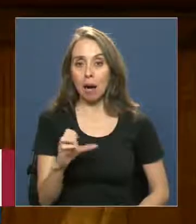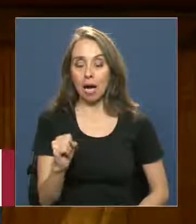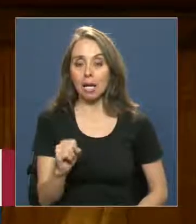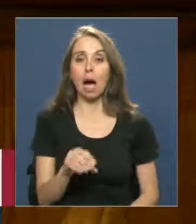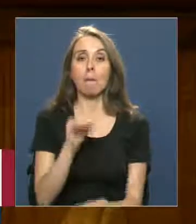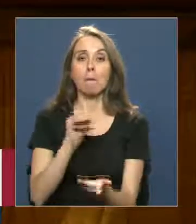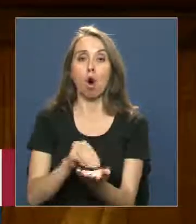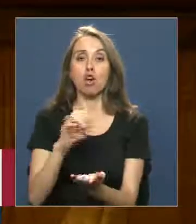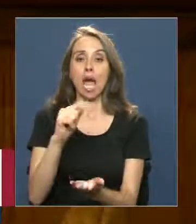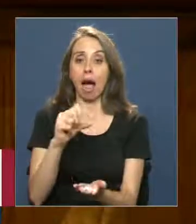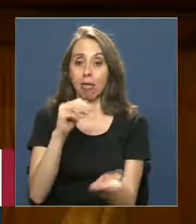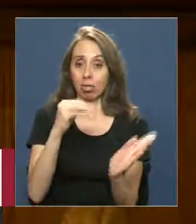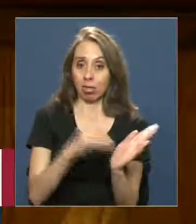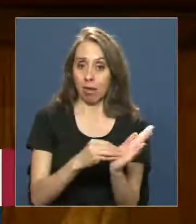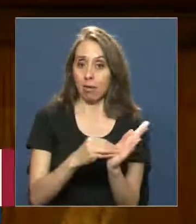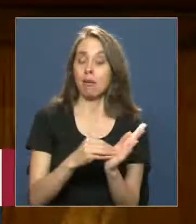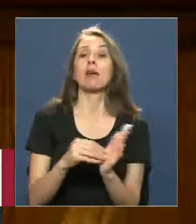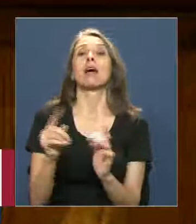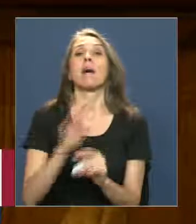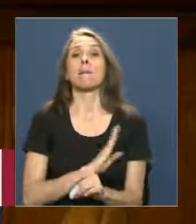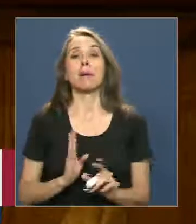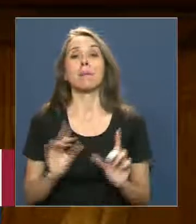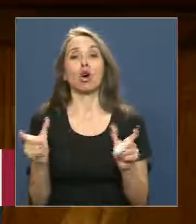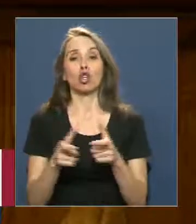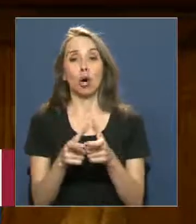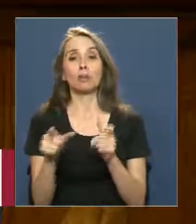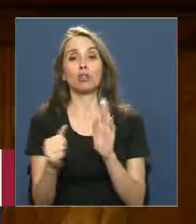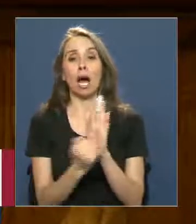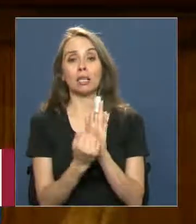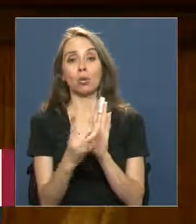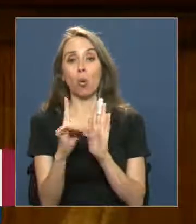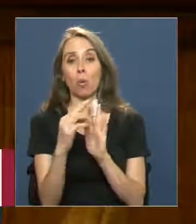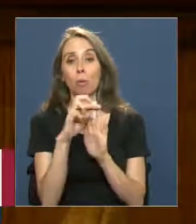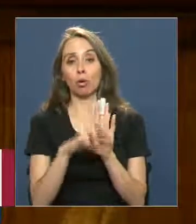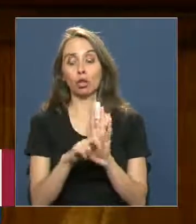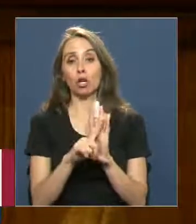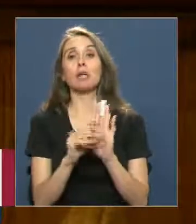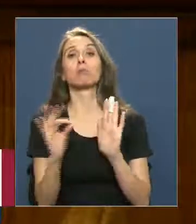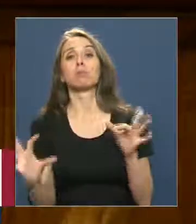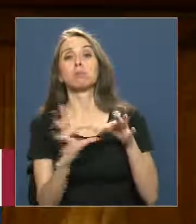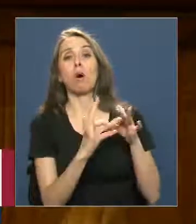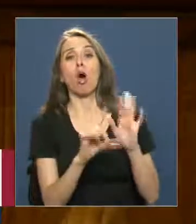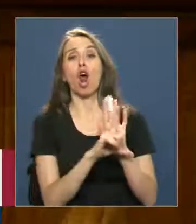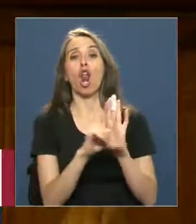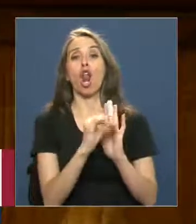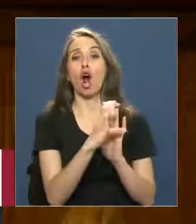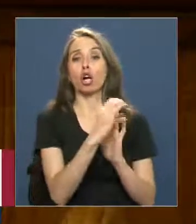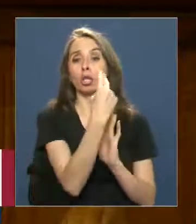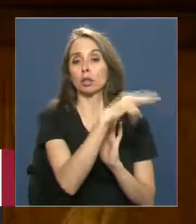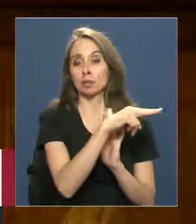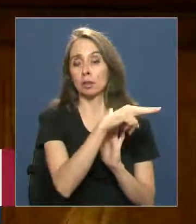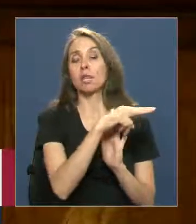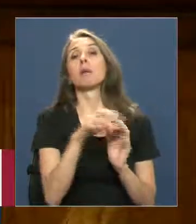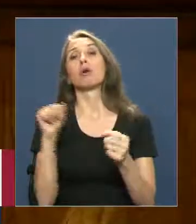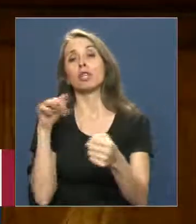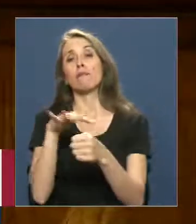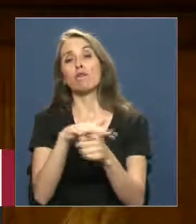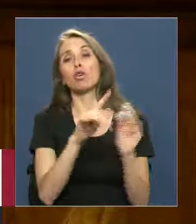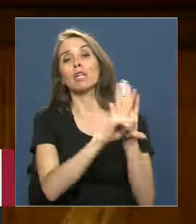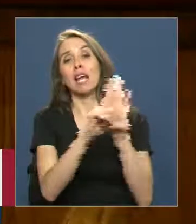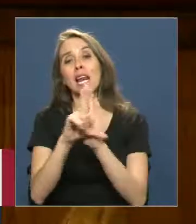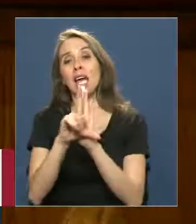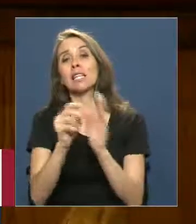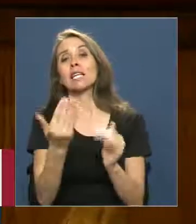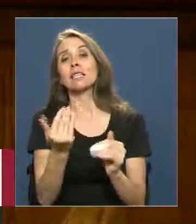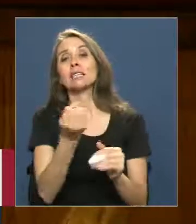deja constancia por parte de la Comisión que en el artículo único del proyecto tiene rango de ley orgánica constitucional por incidir en leyes de tal